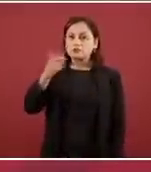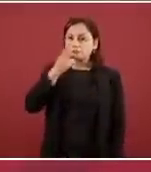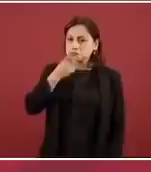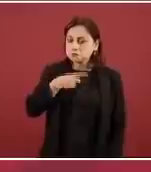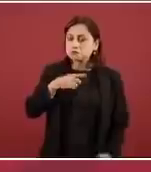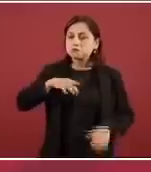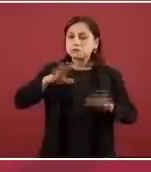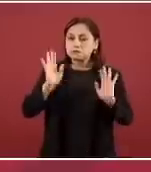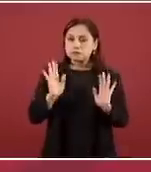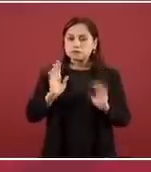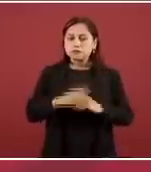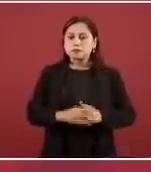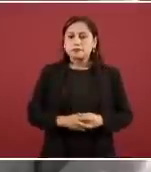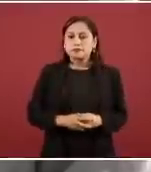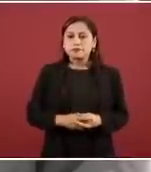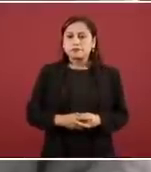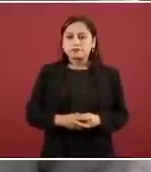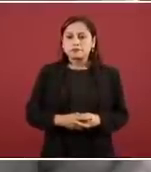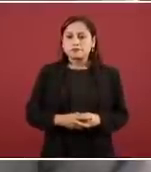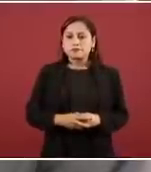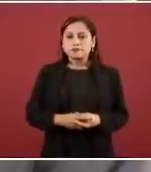De nuevo,